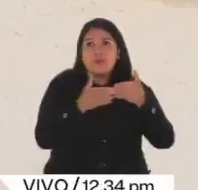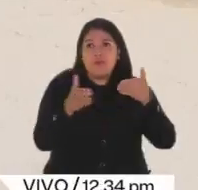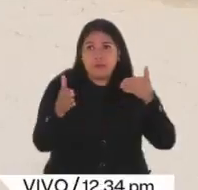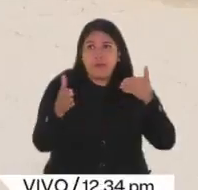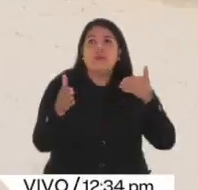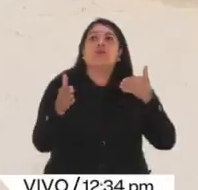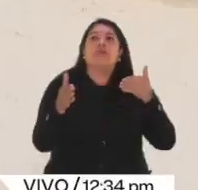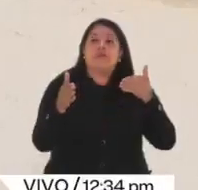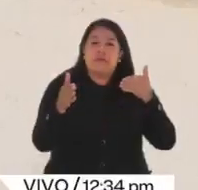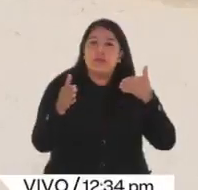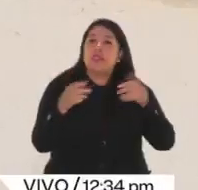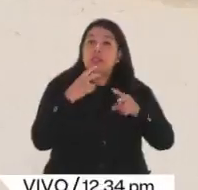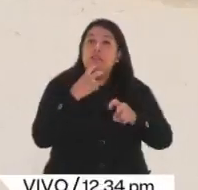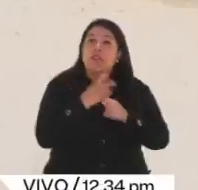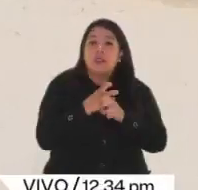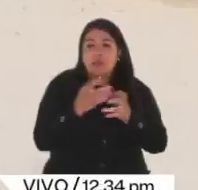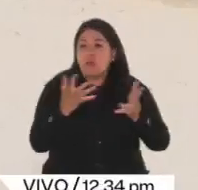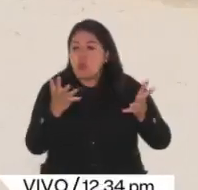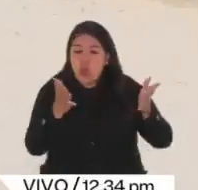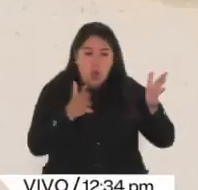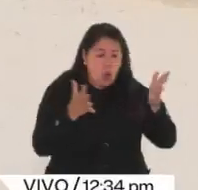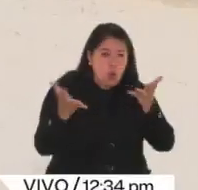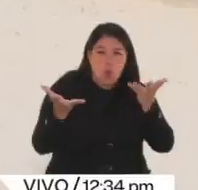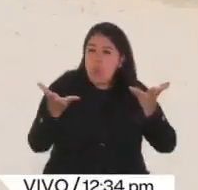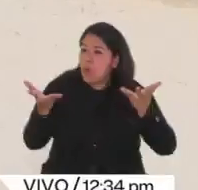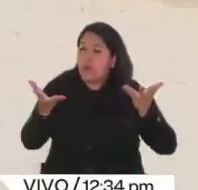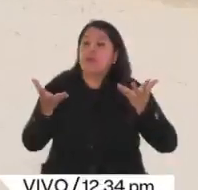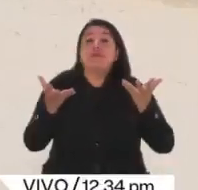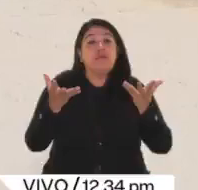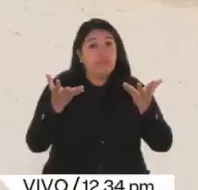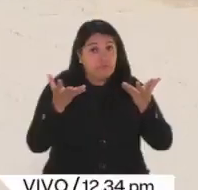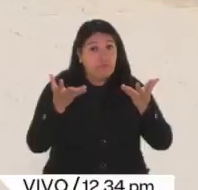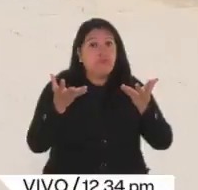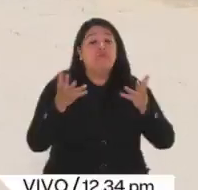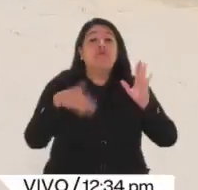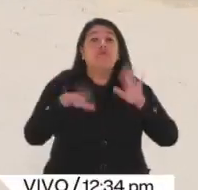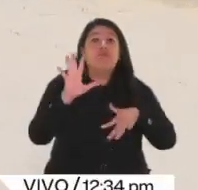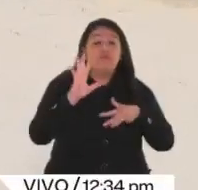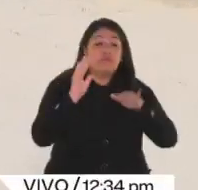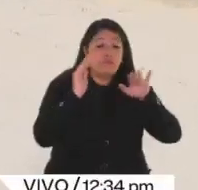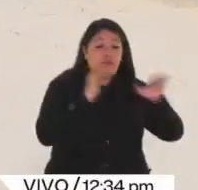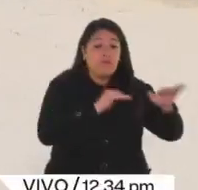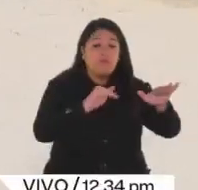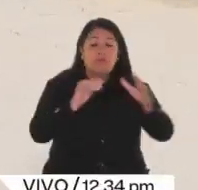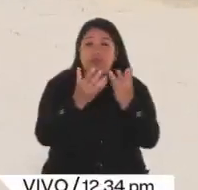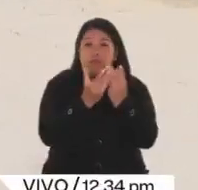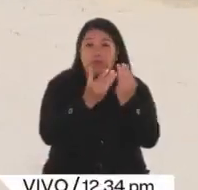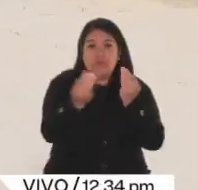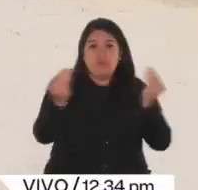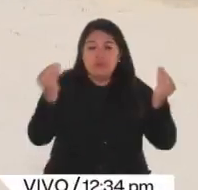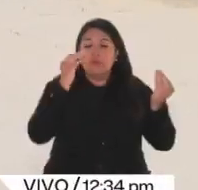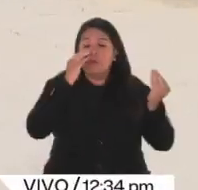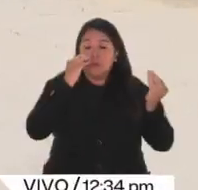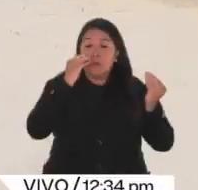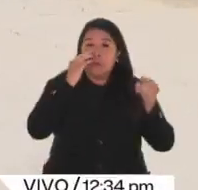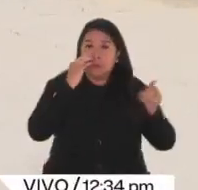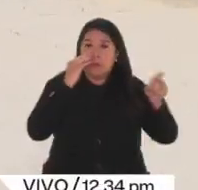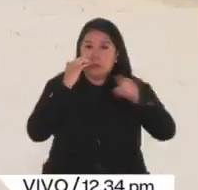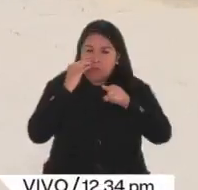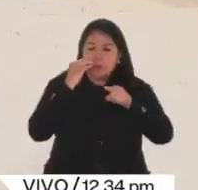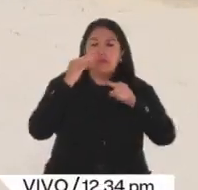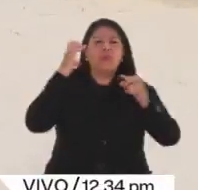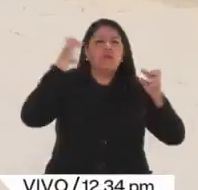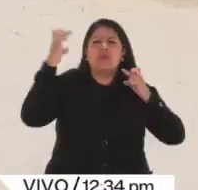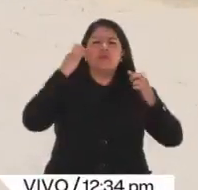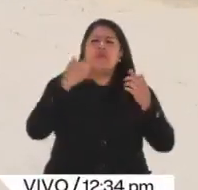de mucho limbo, que además podría aumentar la polarización y la división. Pero las otras orillas que consultamos también tienen